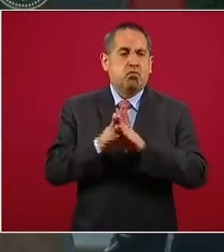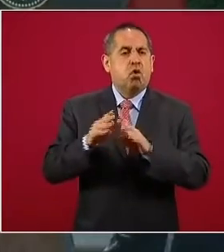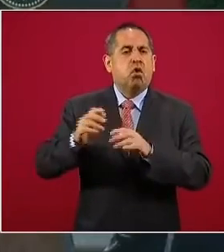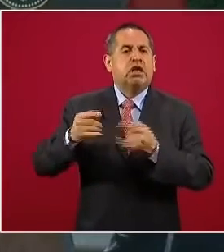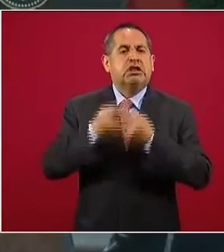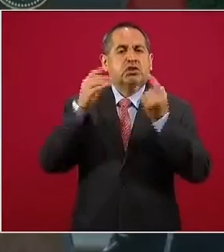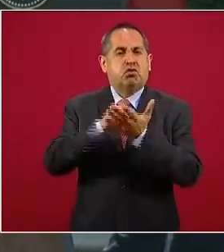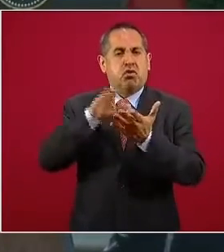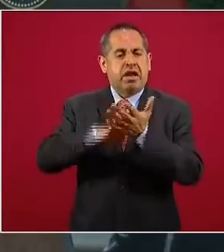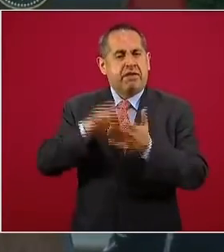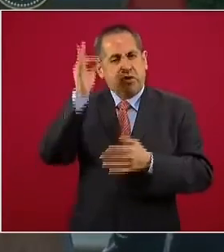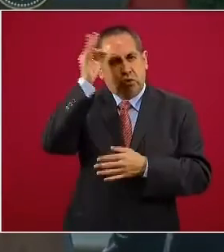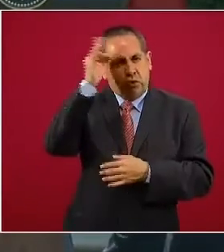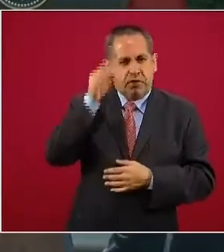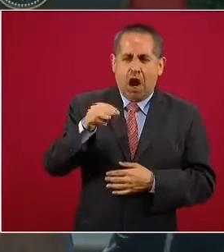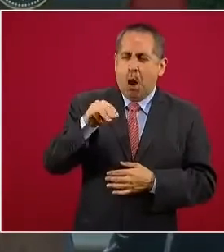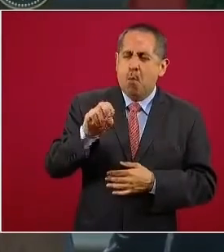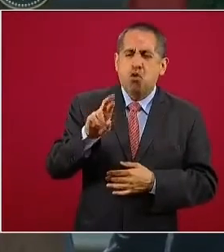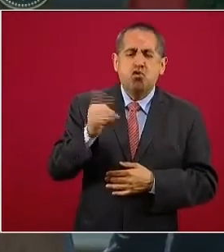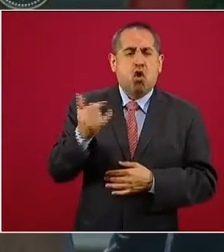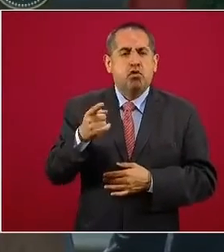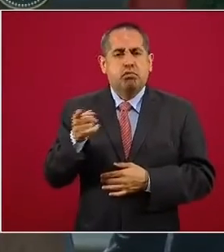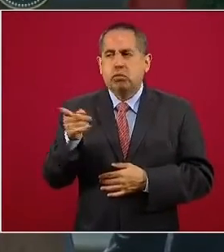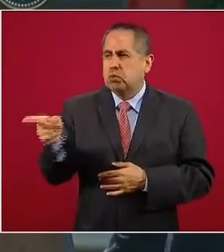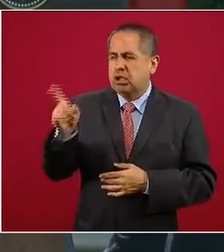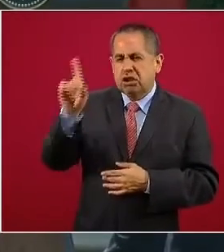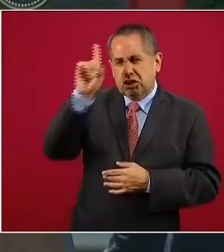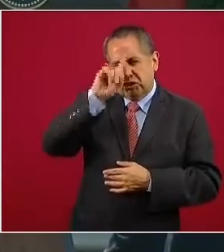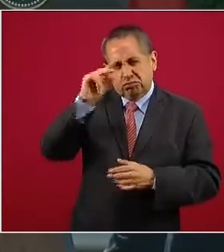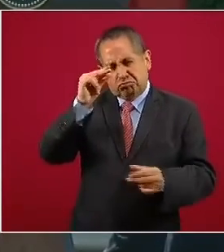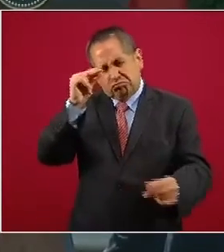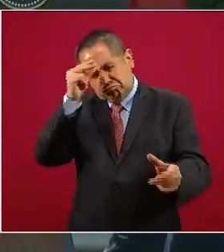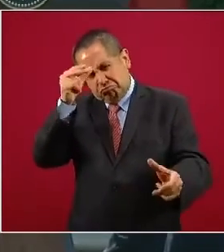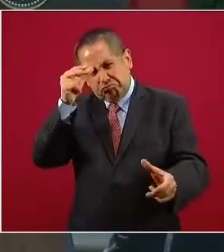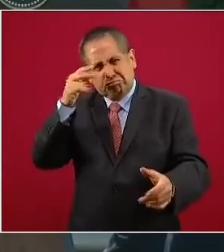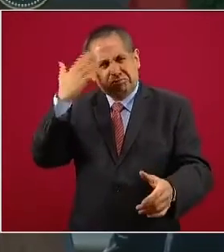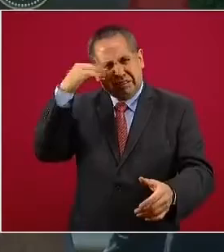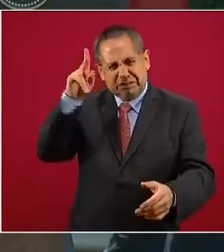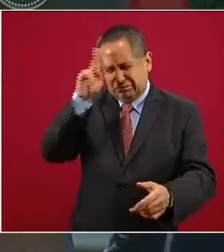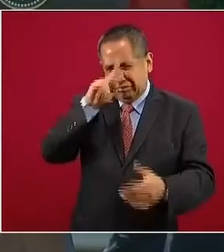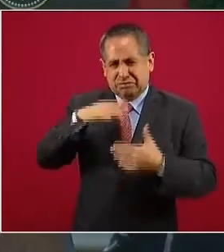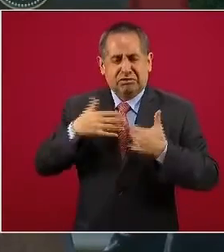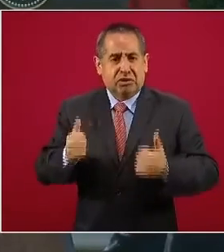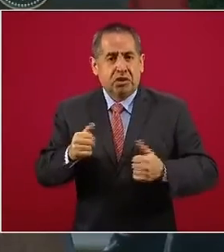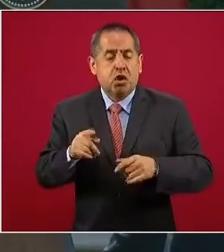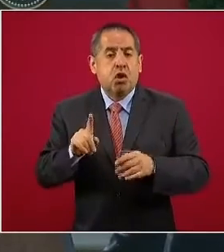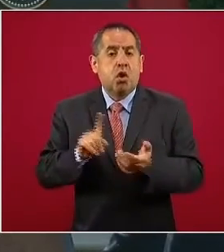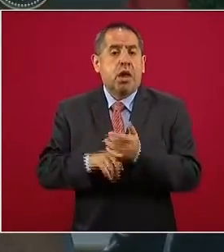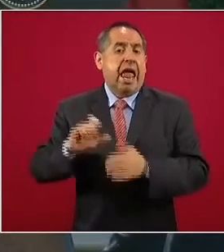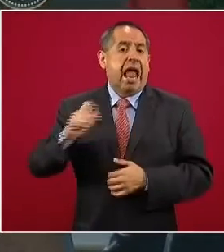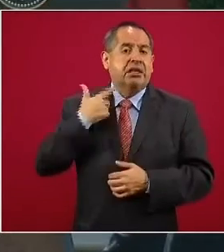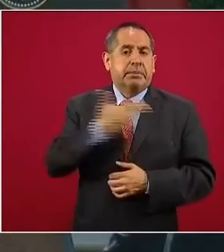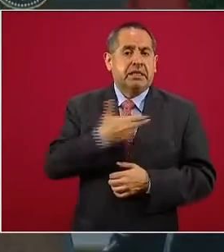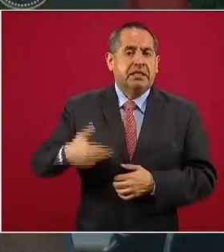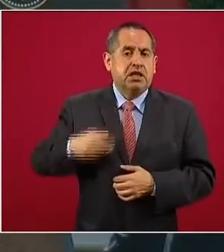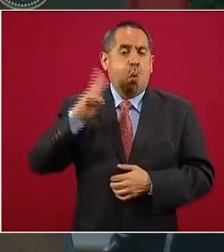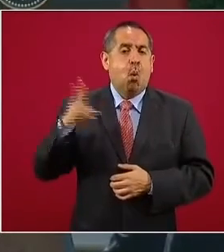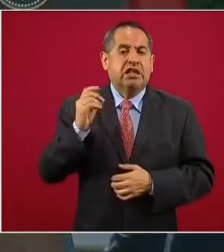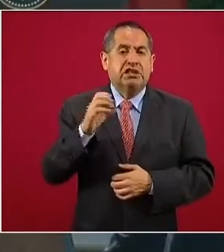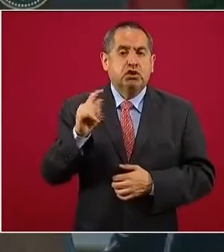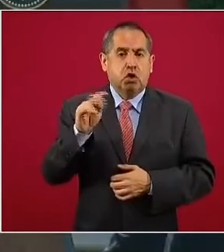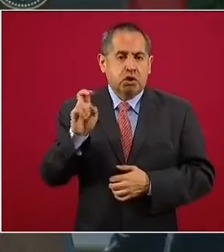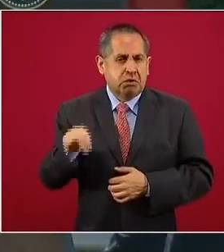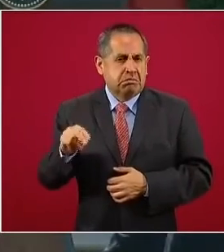seguido, en nuestro caso, el sabio consejo del ilustre y prudente George Washington,